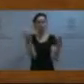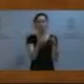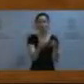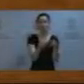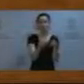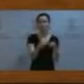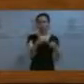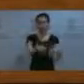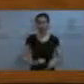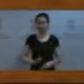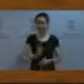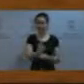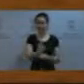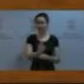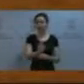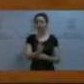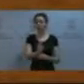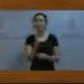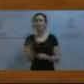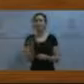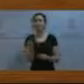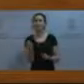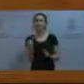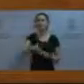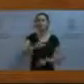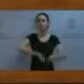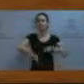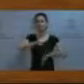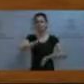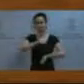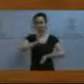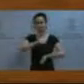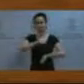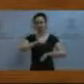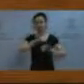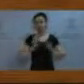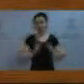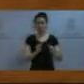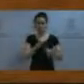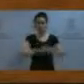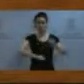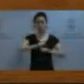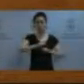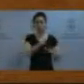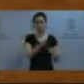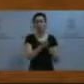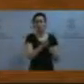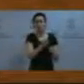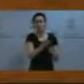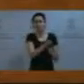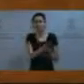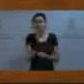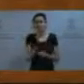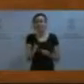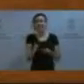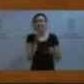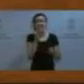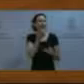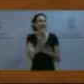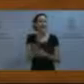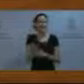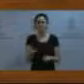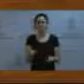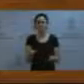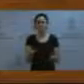aquí representados, hay que sumar asociaciones, distintas asociaciones. Y le pongo otro par de ejemplos. La